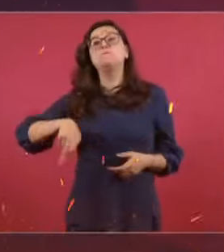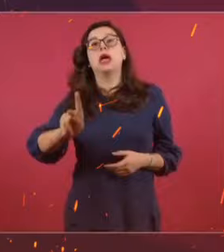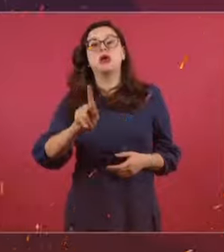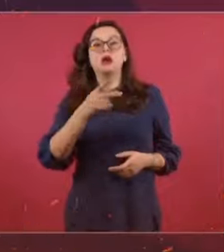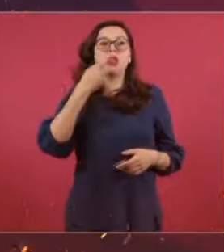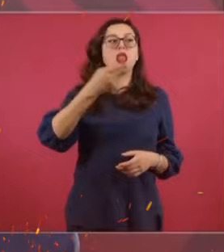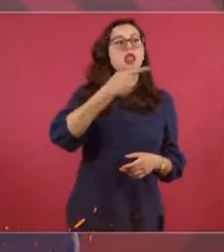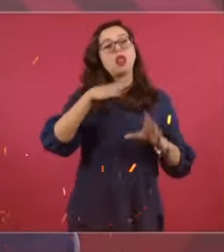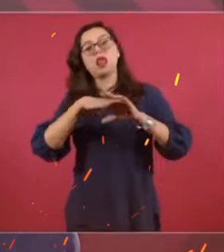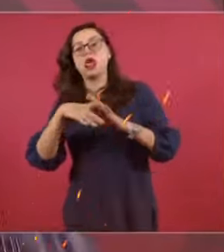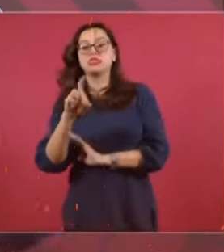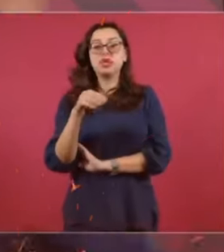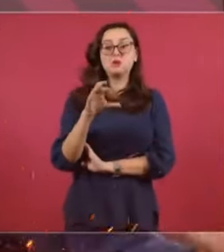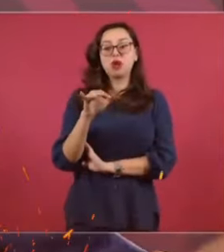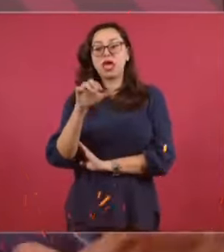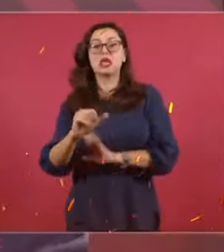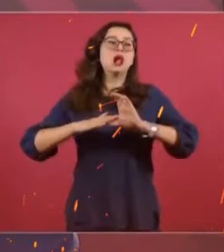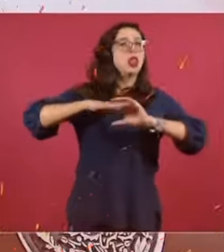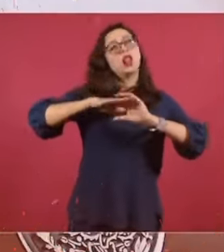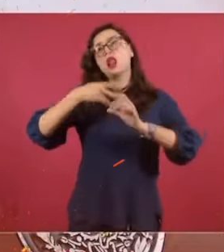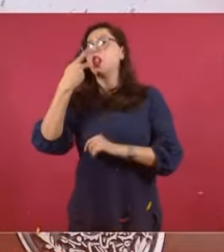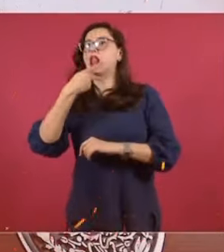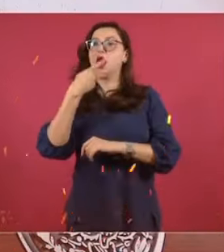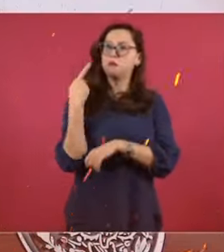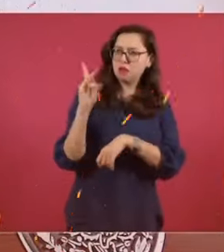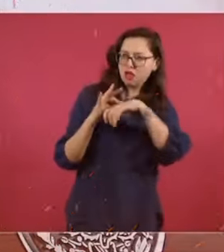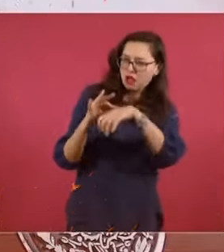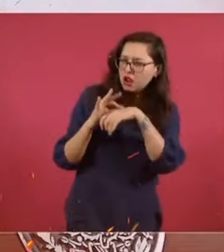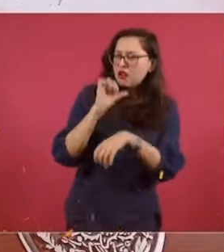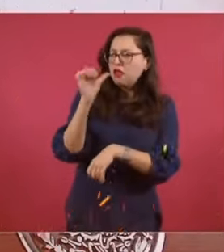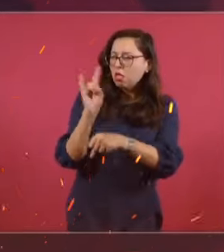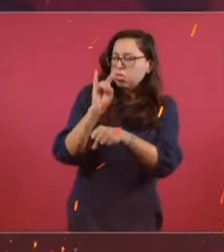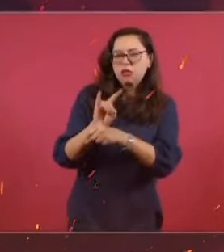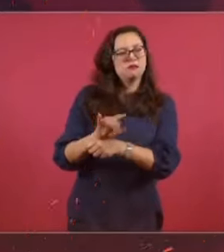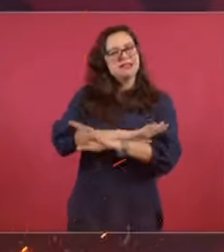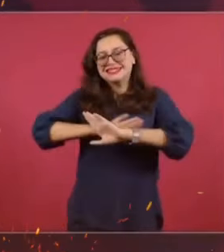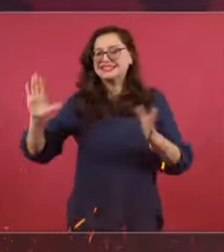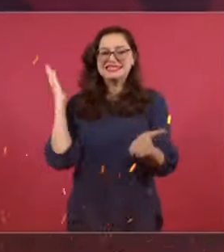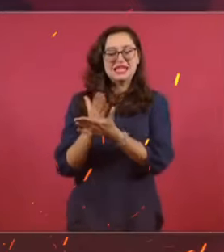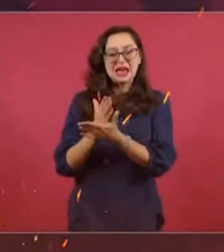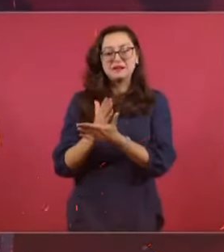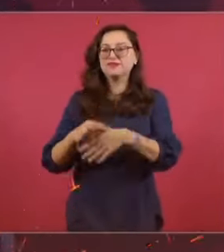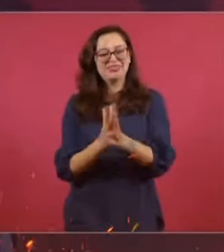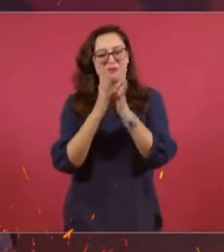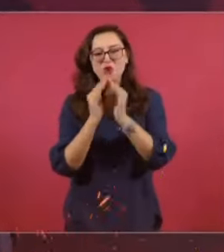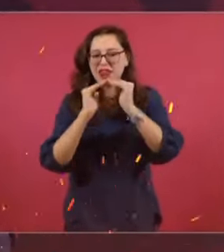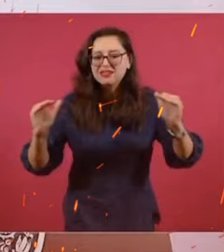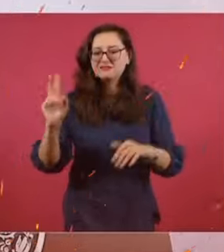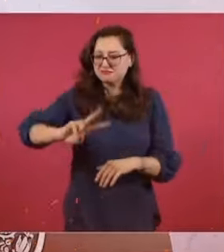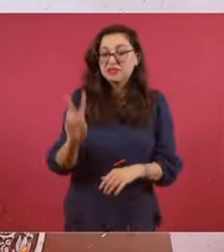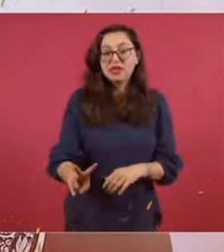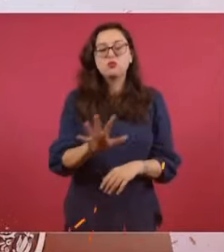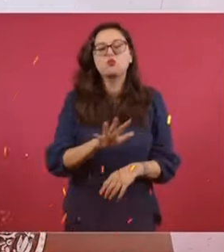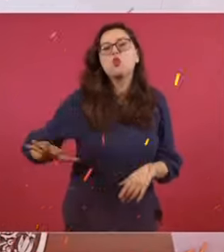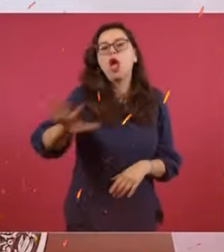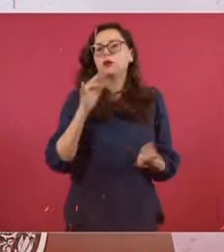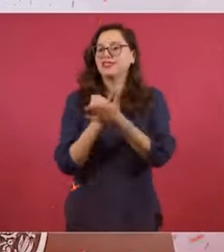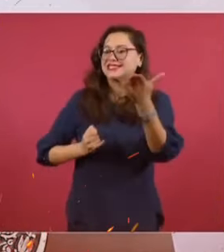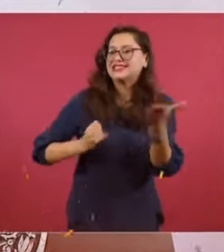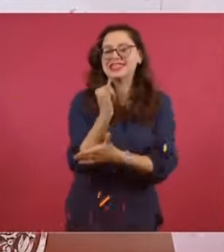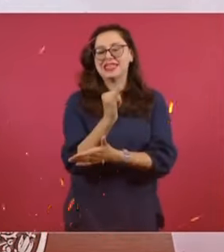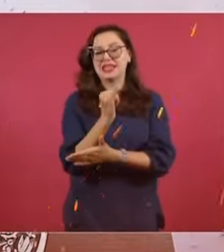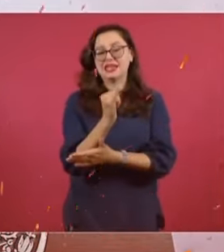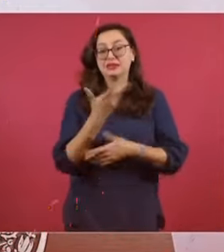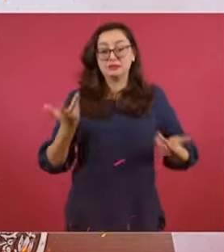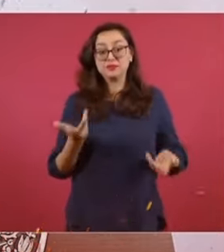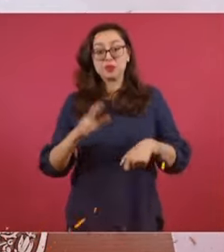democracia. Eso es pura demagogia. Ya no queremos eso. Queremos democracia de verdad, que sea el pueblo el que decida. Por eso